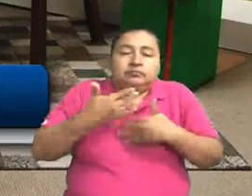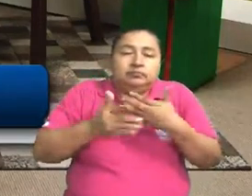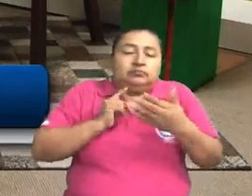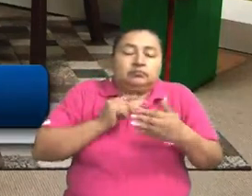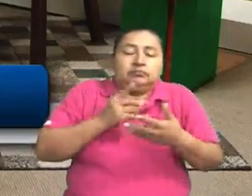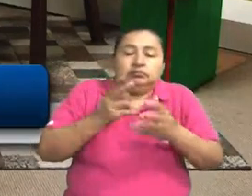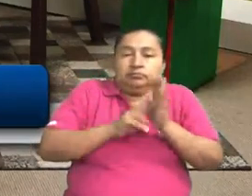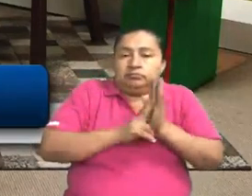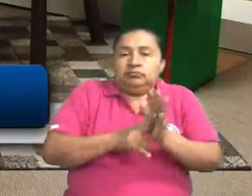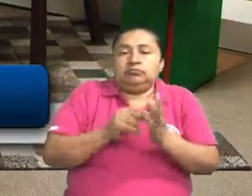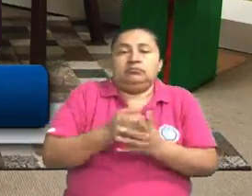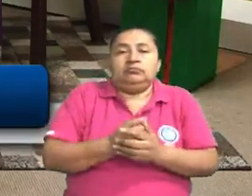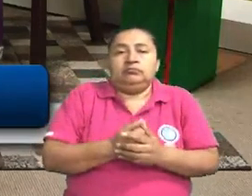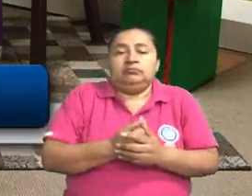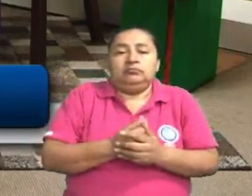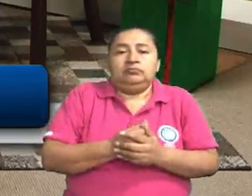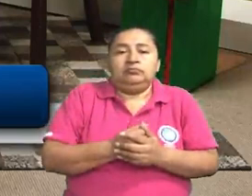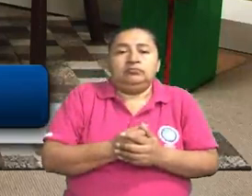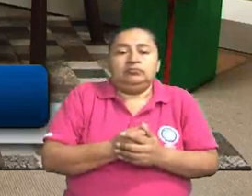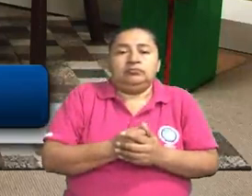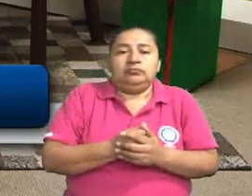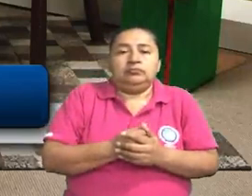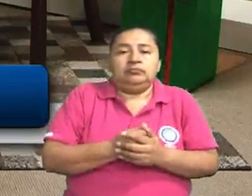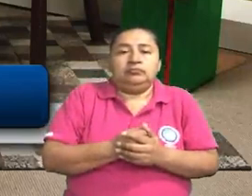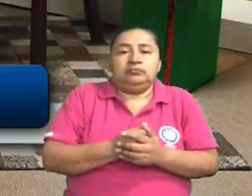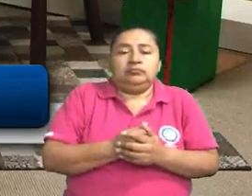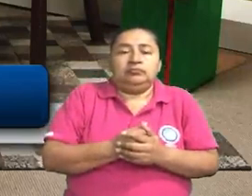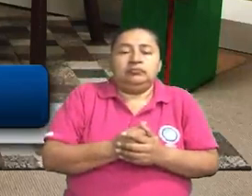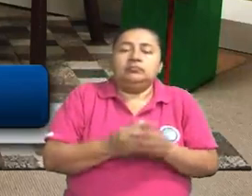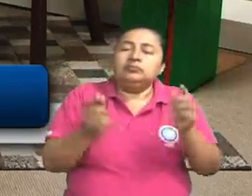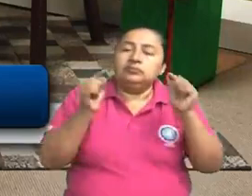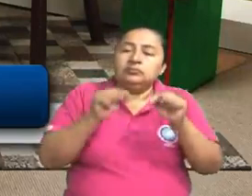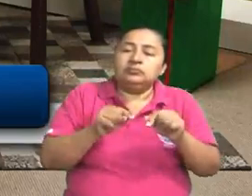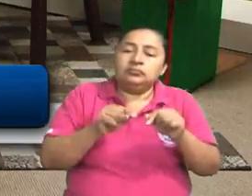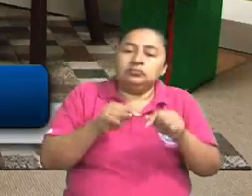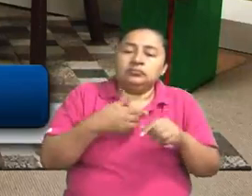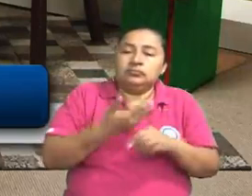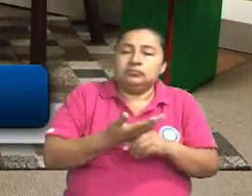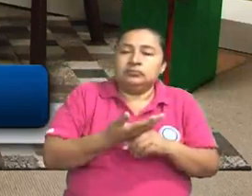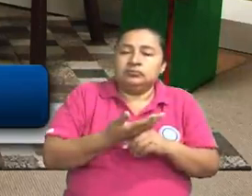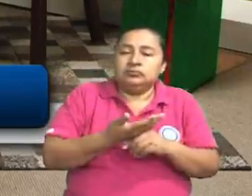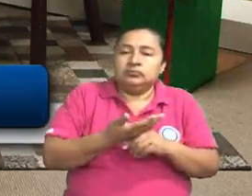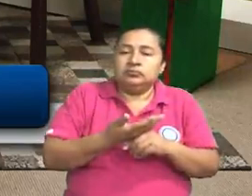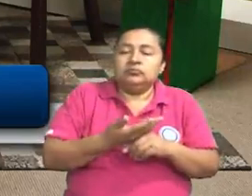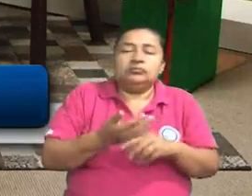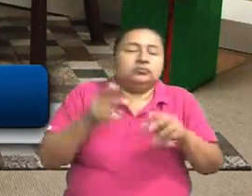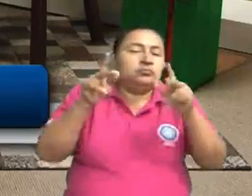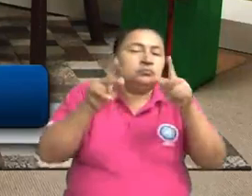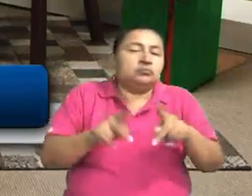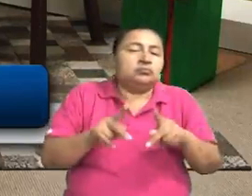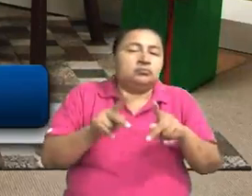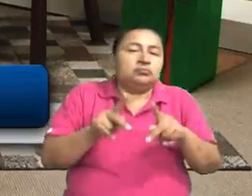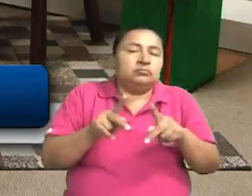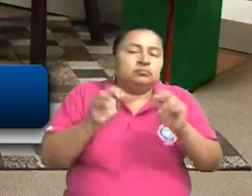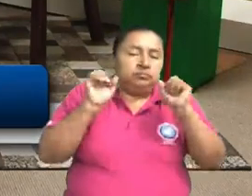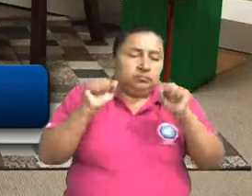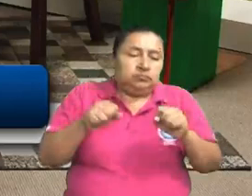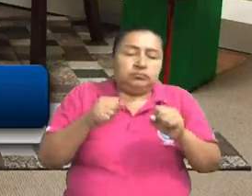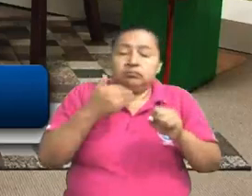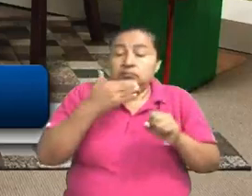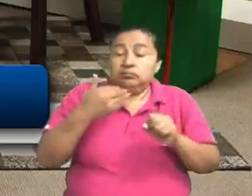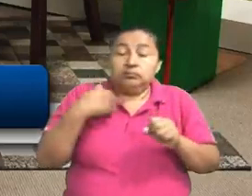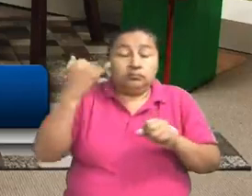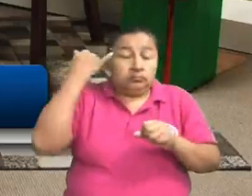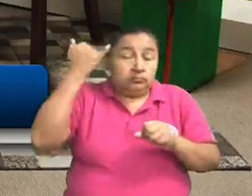un resultado. Ya, ahora, para que las personas puedan ser